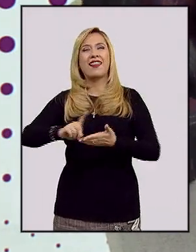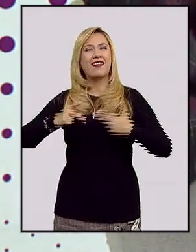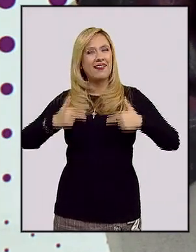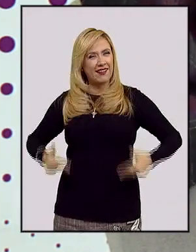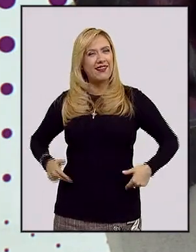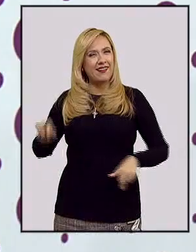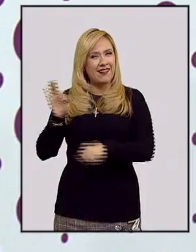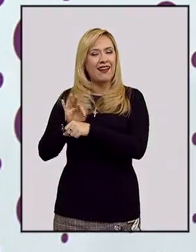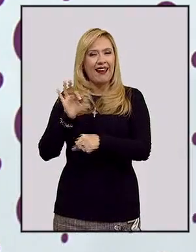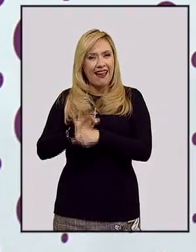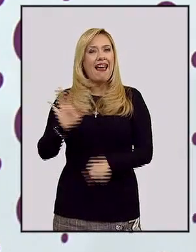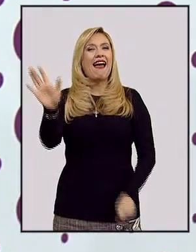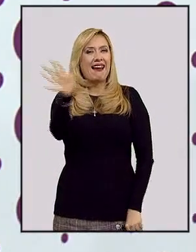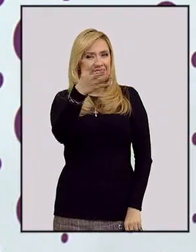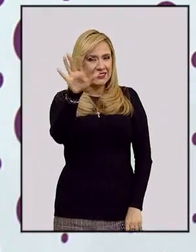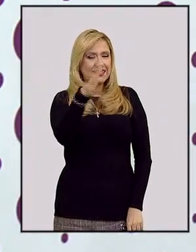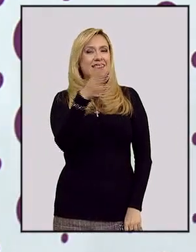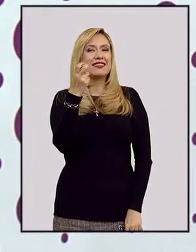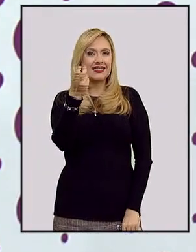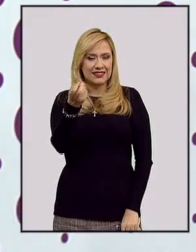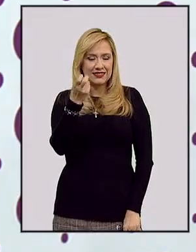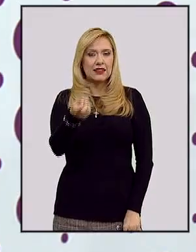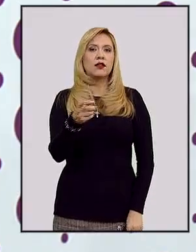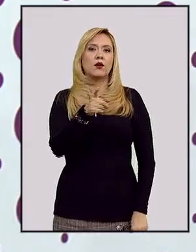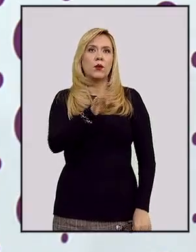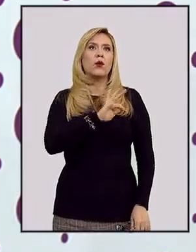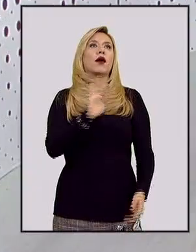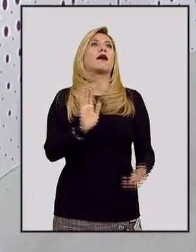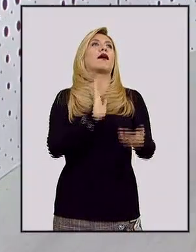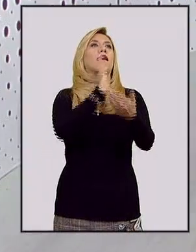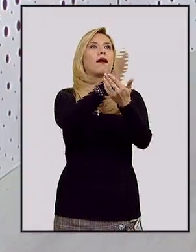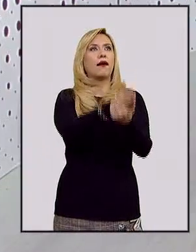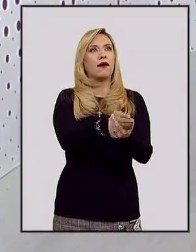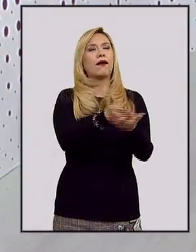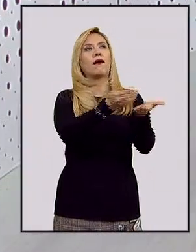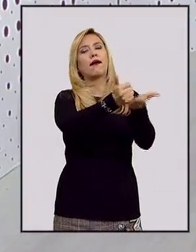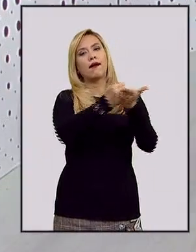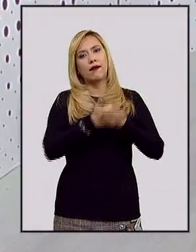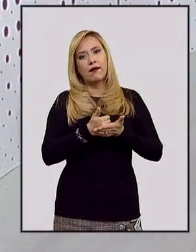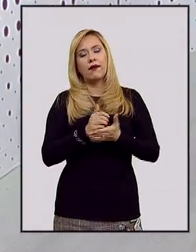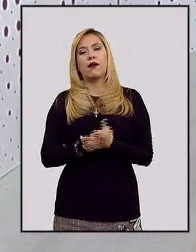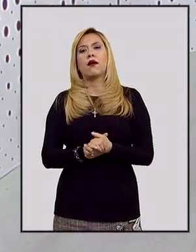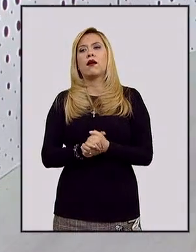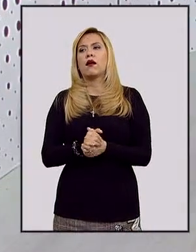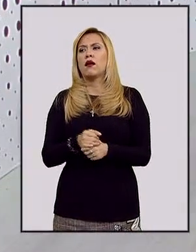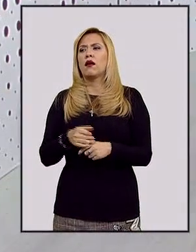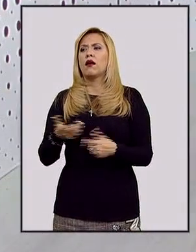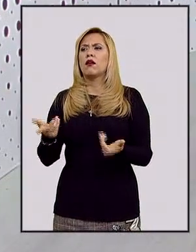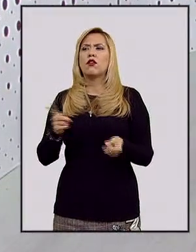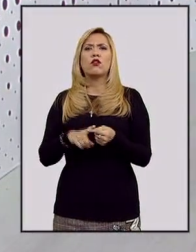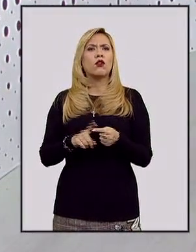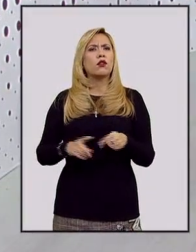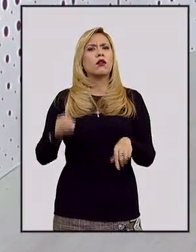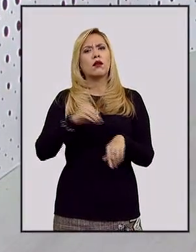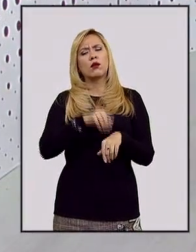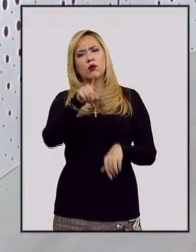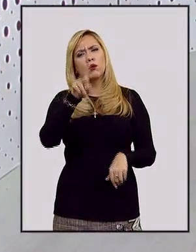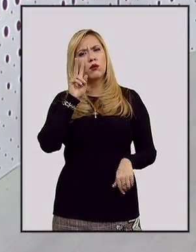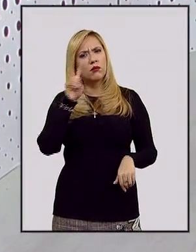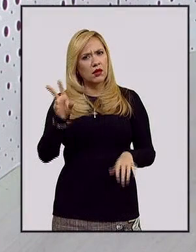la institución, a quien puedas tú acudir, digamos. ¿Eso en dónde se ha